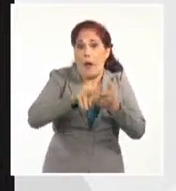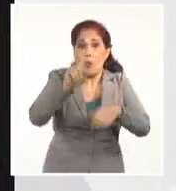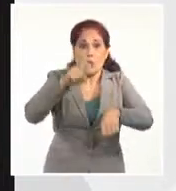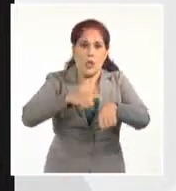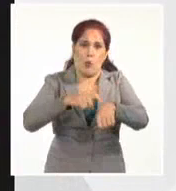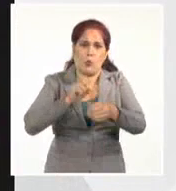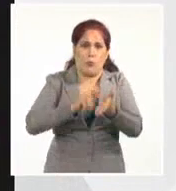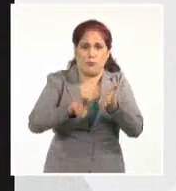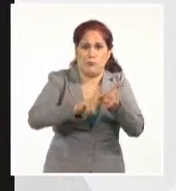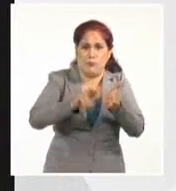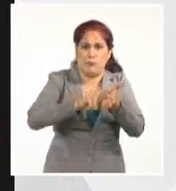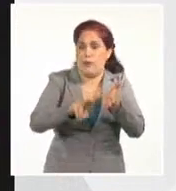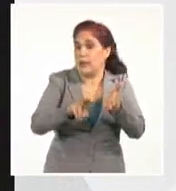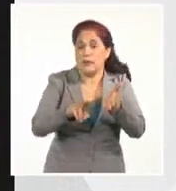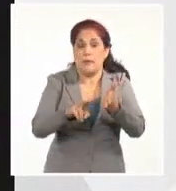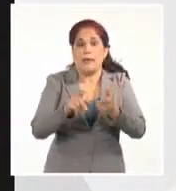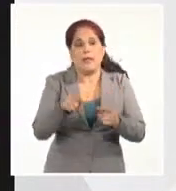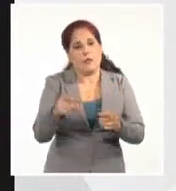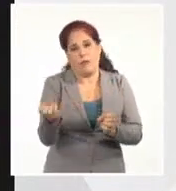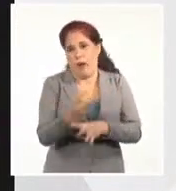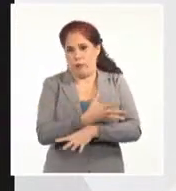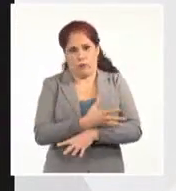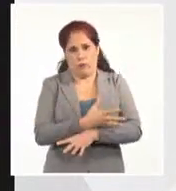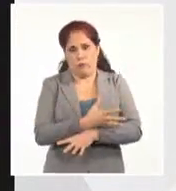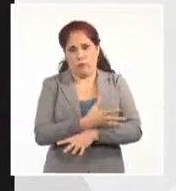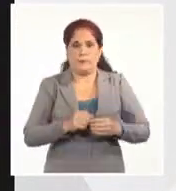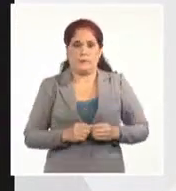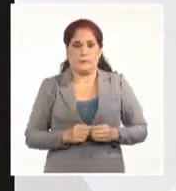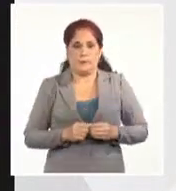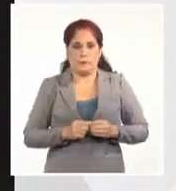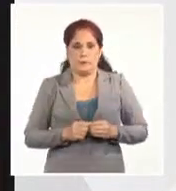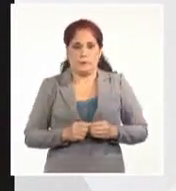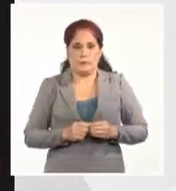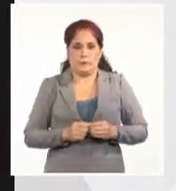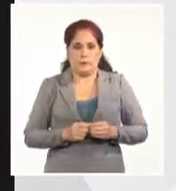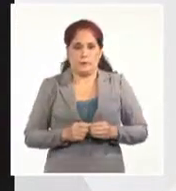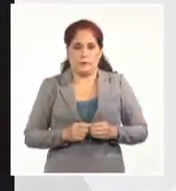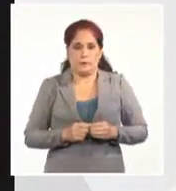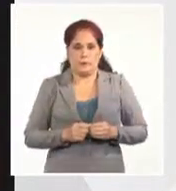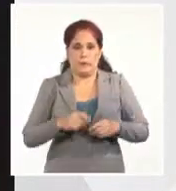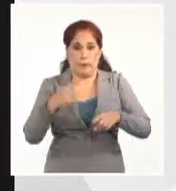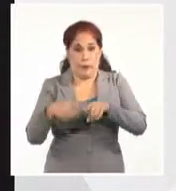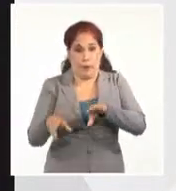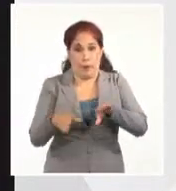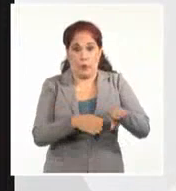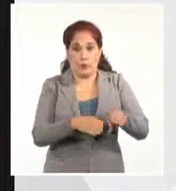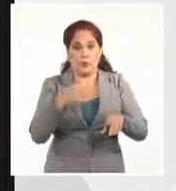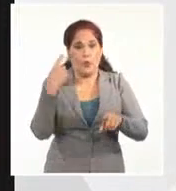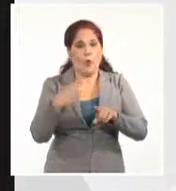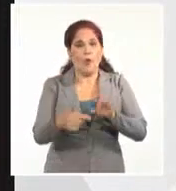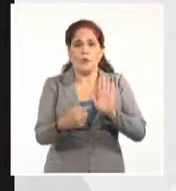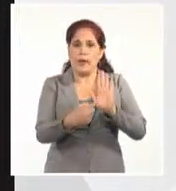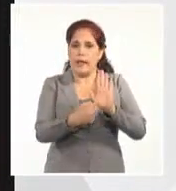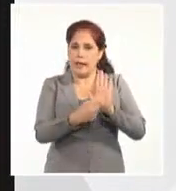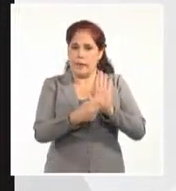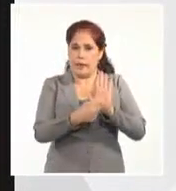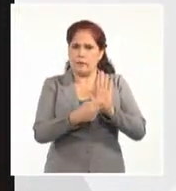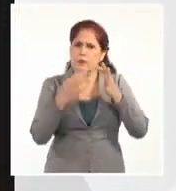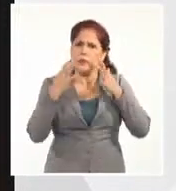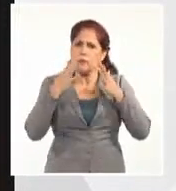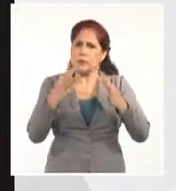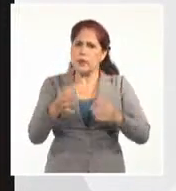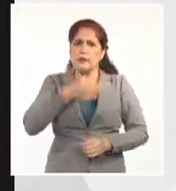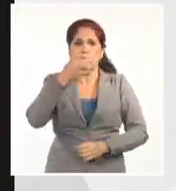que indica es que es una cuenta automatizada, ¿no? Luego, creo que otro elemento en esta tercera fase es